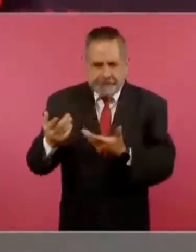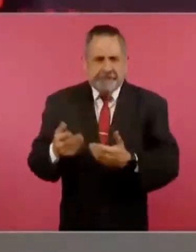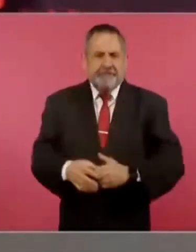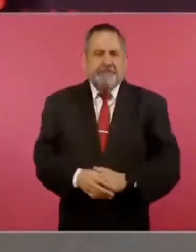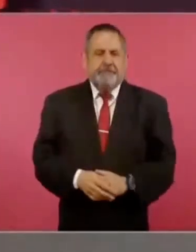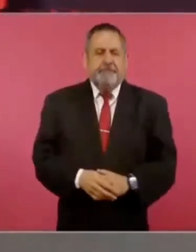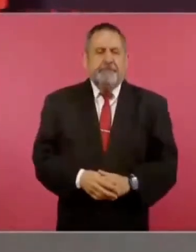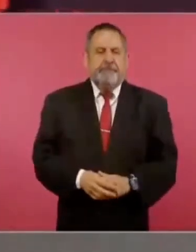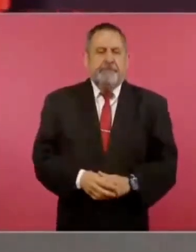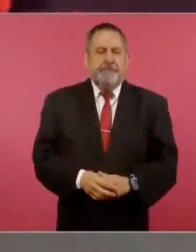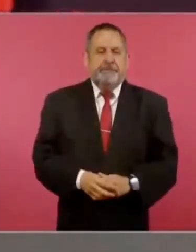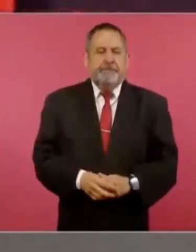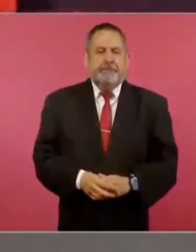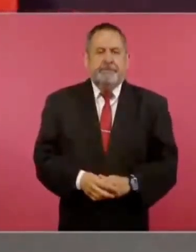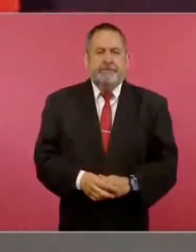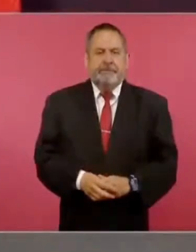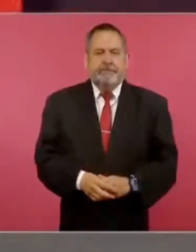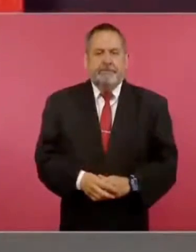No